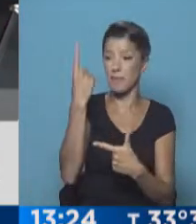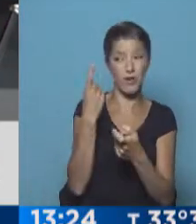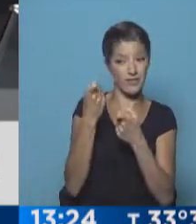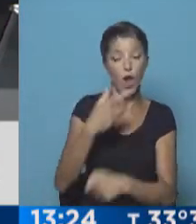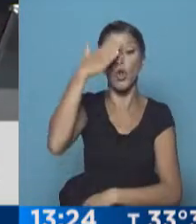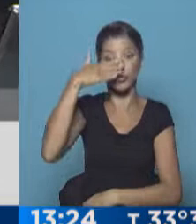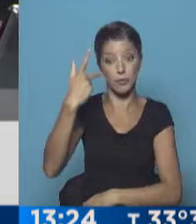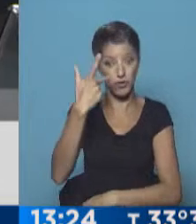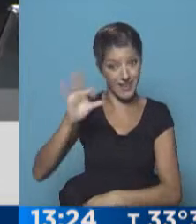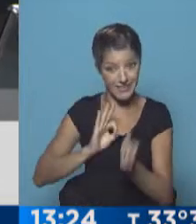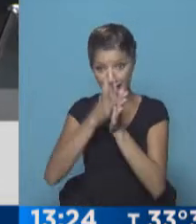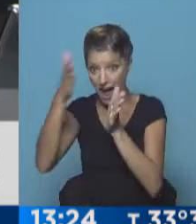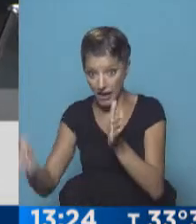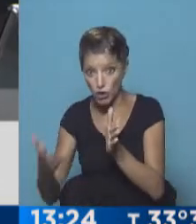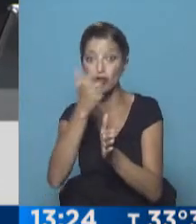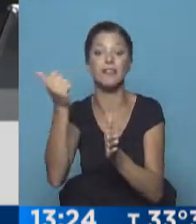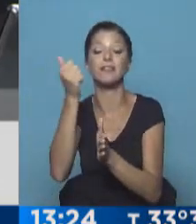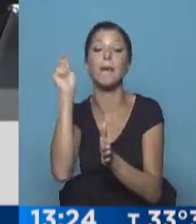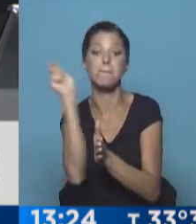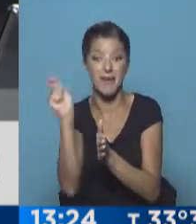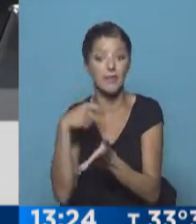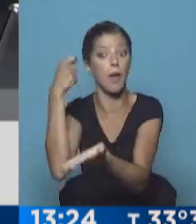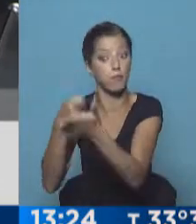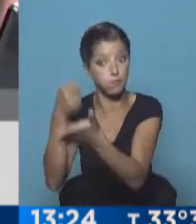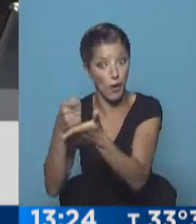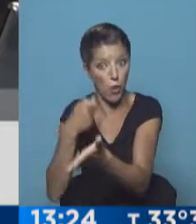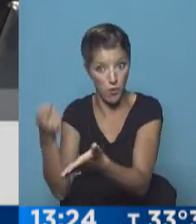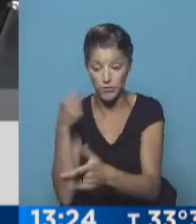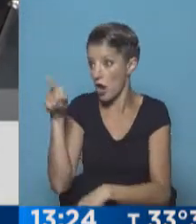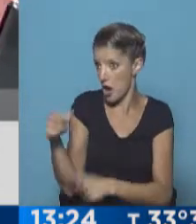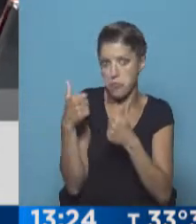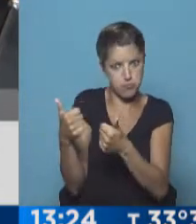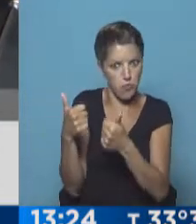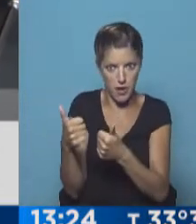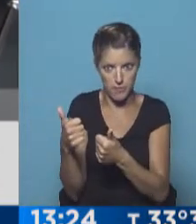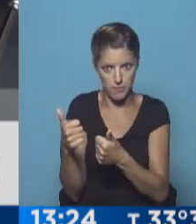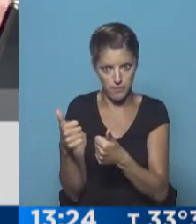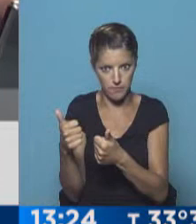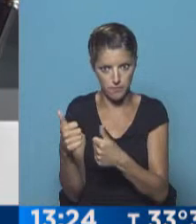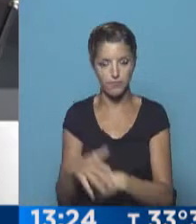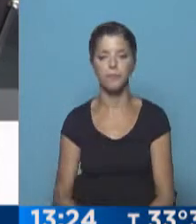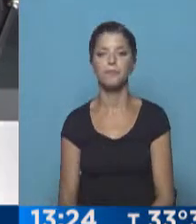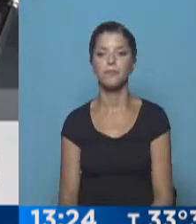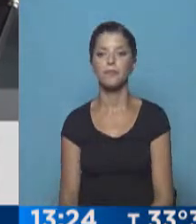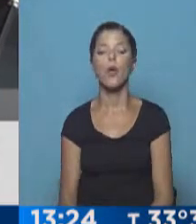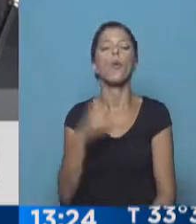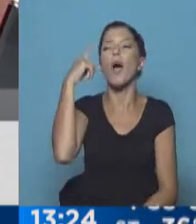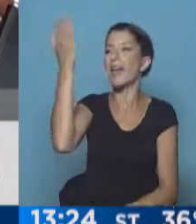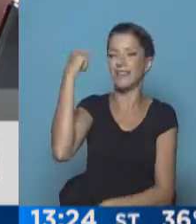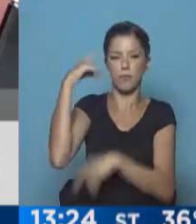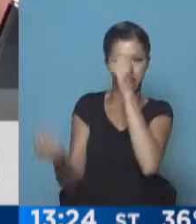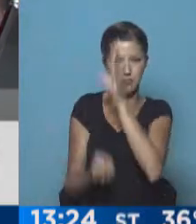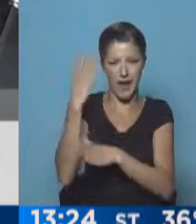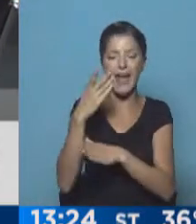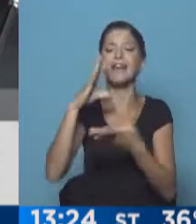últimos tres años 36 meses como mínimo 18 meses de aporte manuel no tiene problema está inscripto en pequeñas contribuyen cuando se creó el sistema de monotributo ya